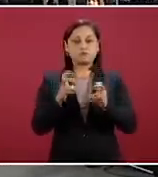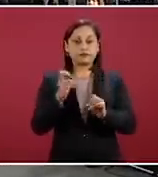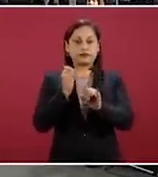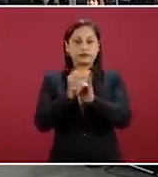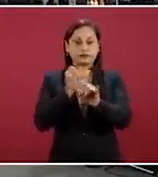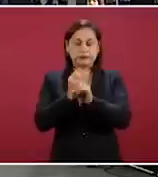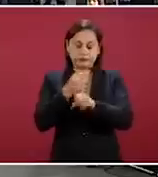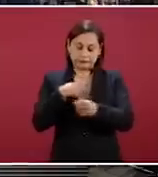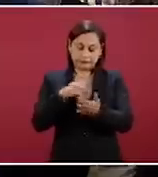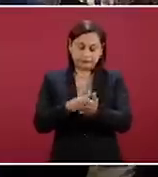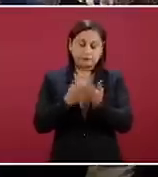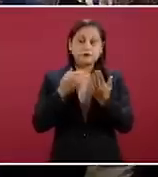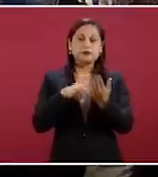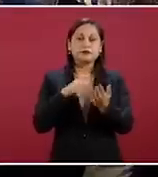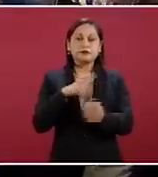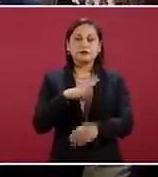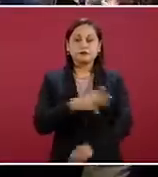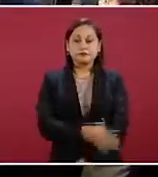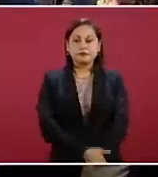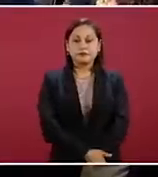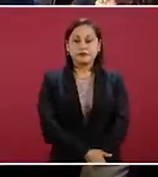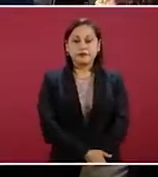Sí.